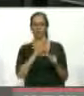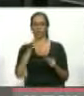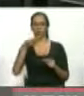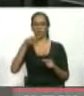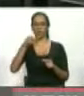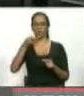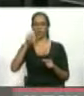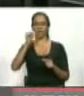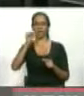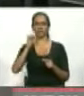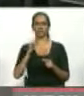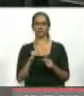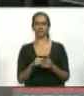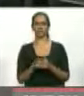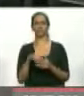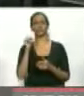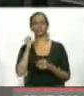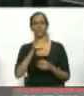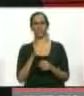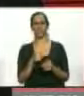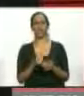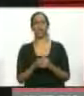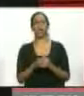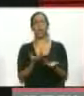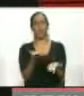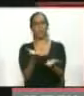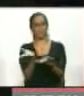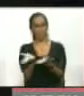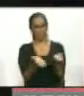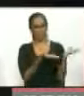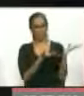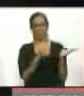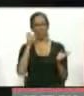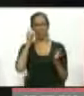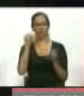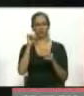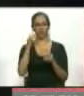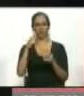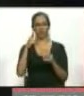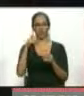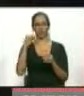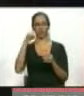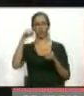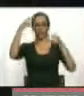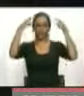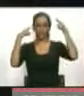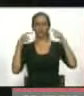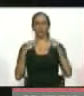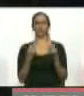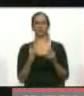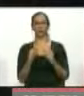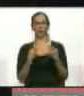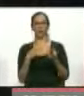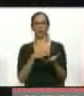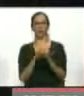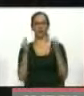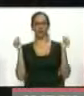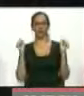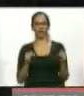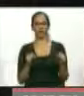bienvenidos el día de hoy asur de conducta las hurdes de chávez muchas cosas también pasaron en la semana acá